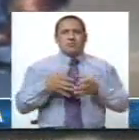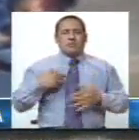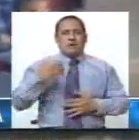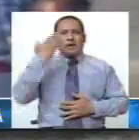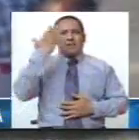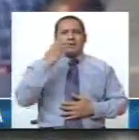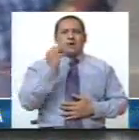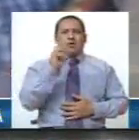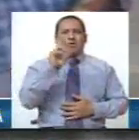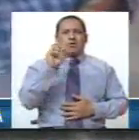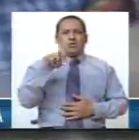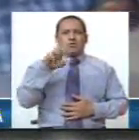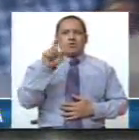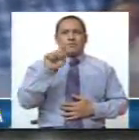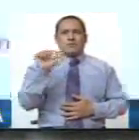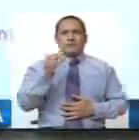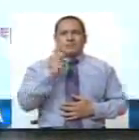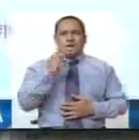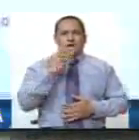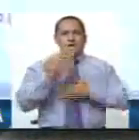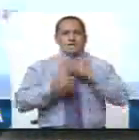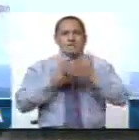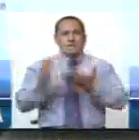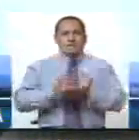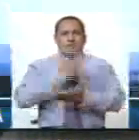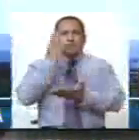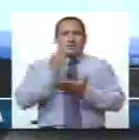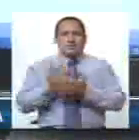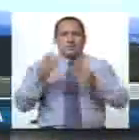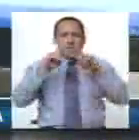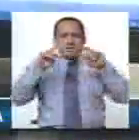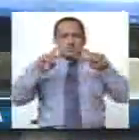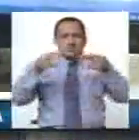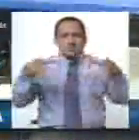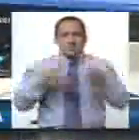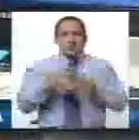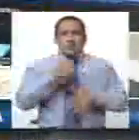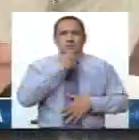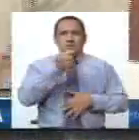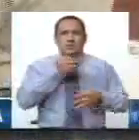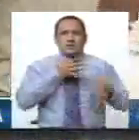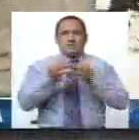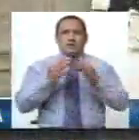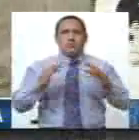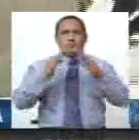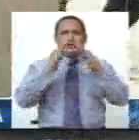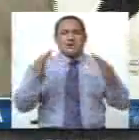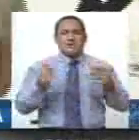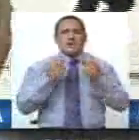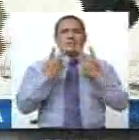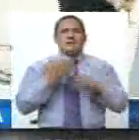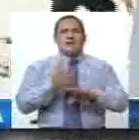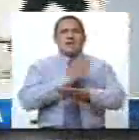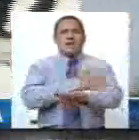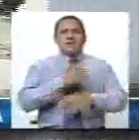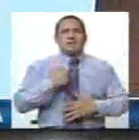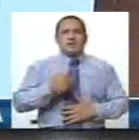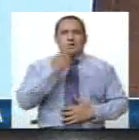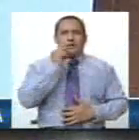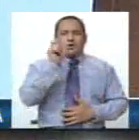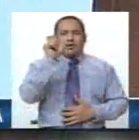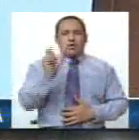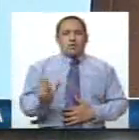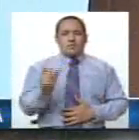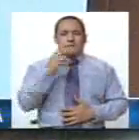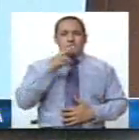Gerald Oropesa continúa desatándose. Una investigación periodística revela cómo esta casa llegó a parar a manos del llamado Tony